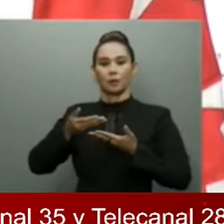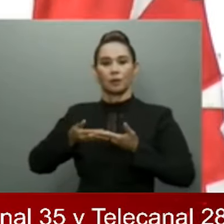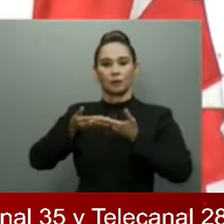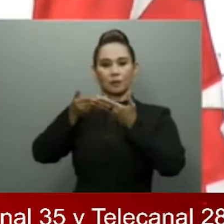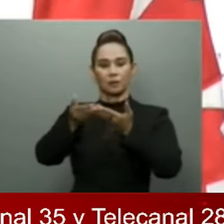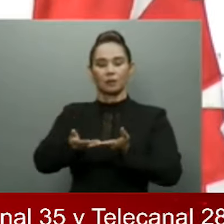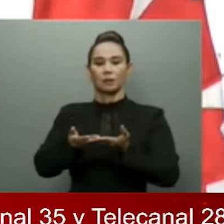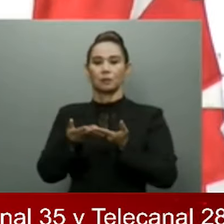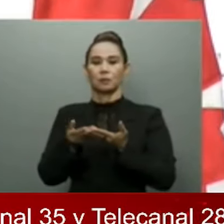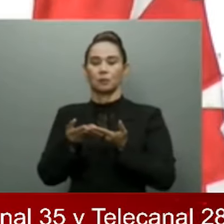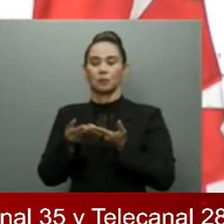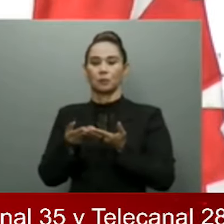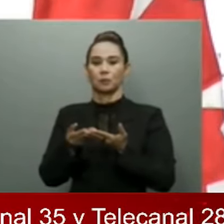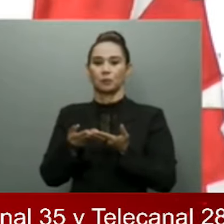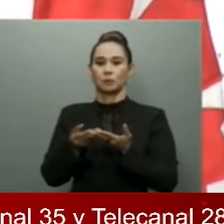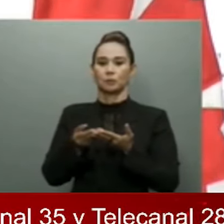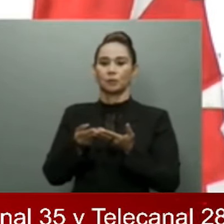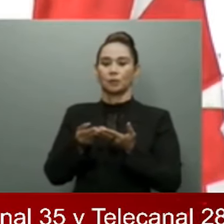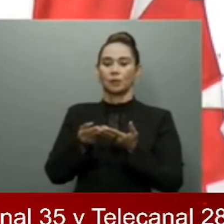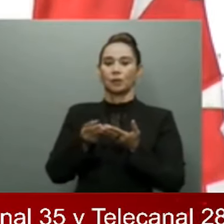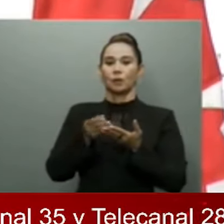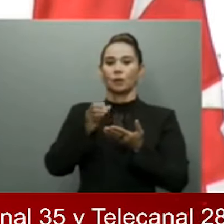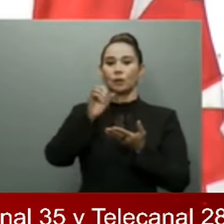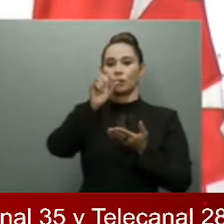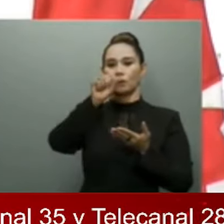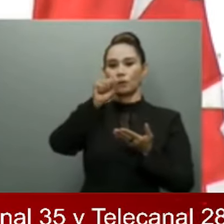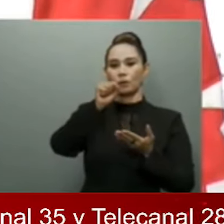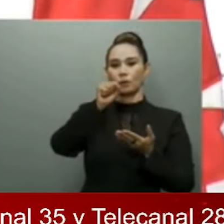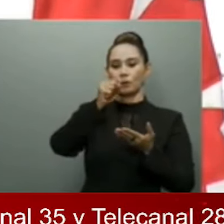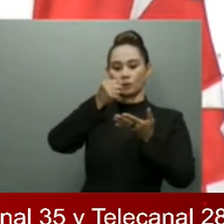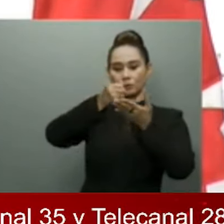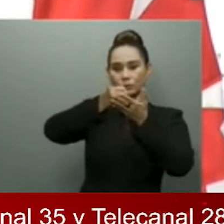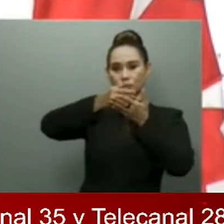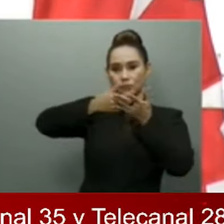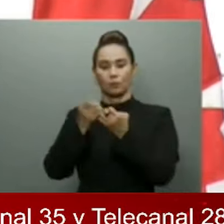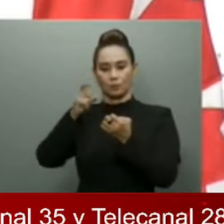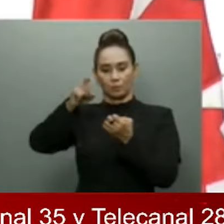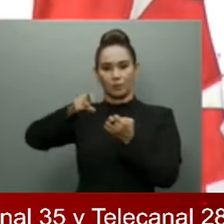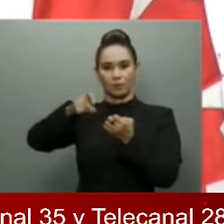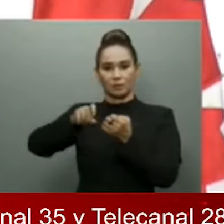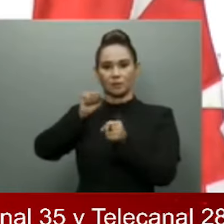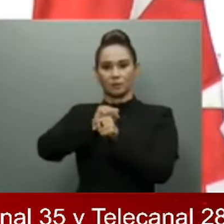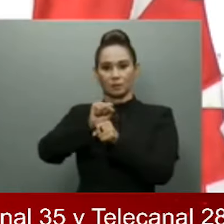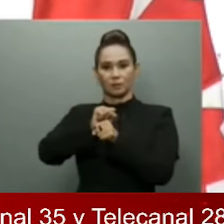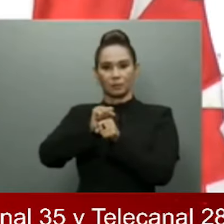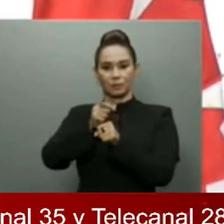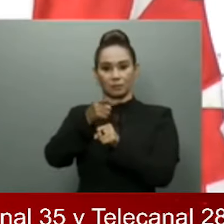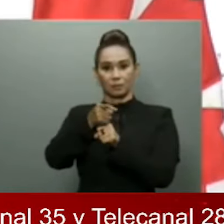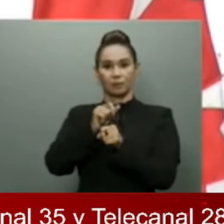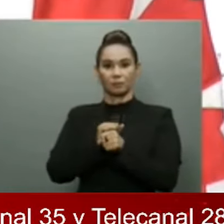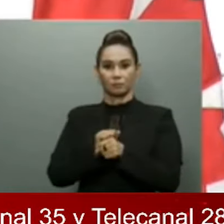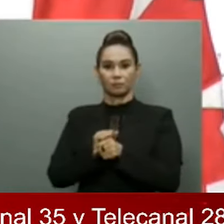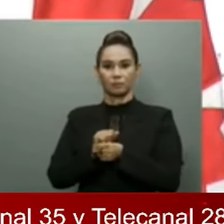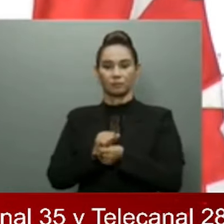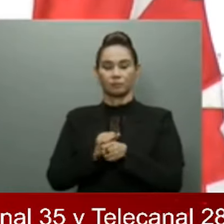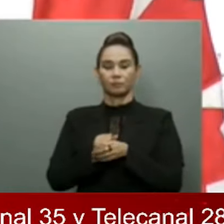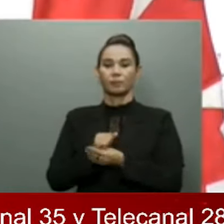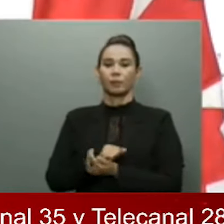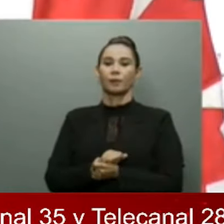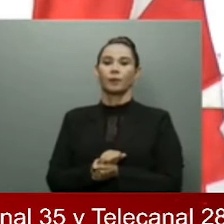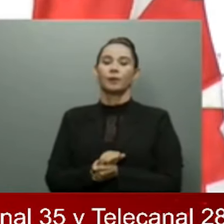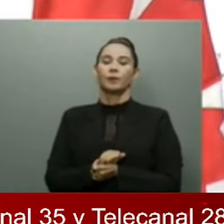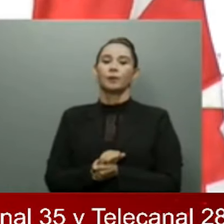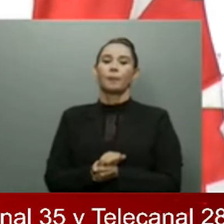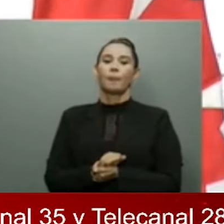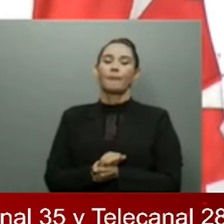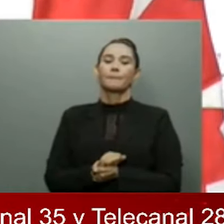está asignado un software para las denuncias y para hacer su trabajo.